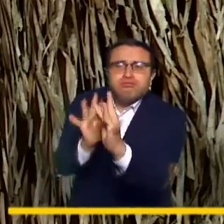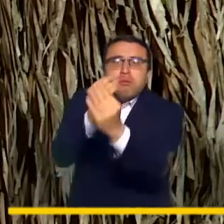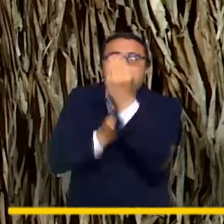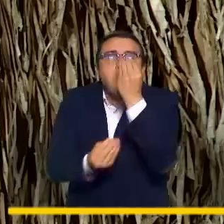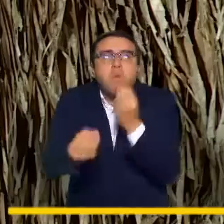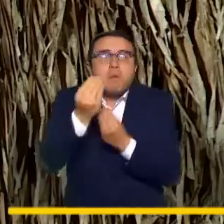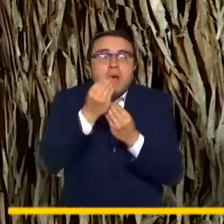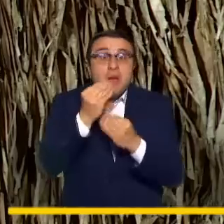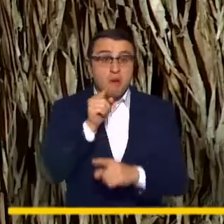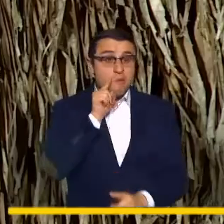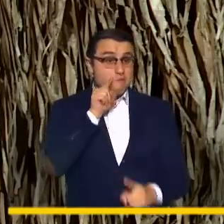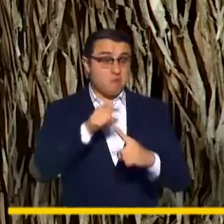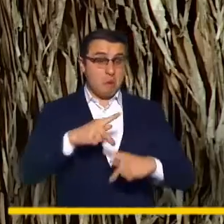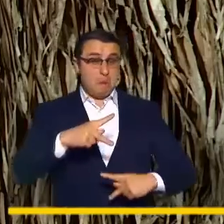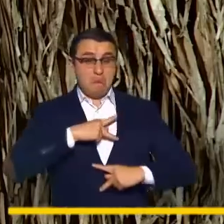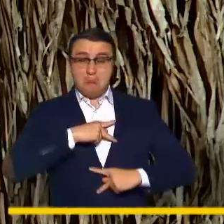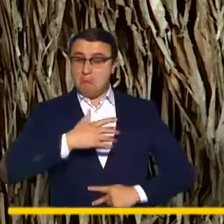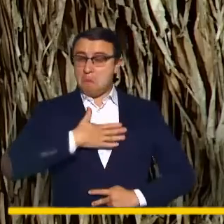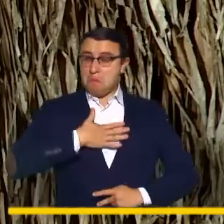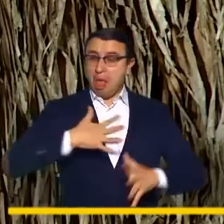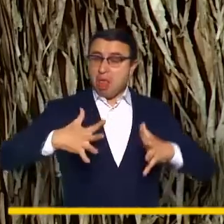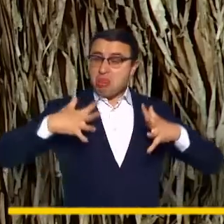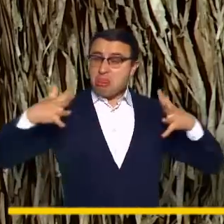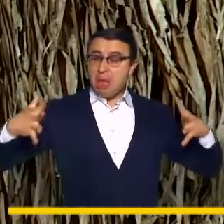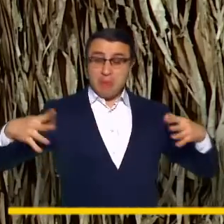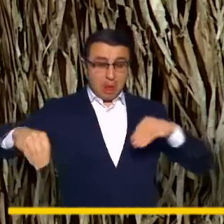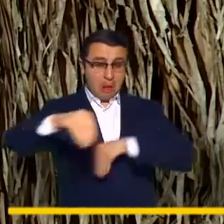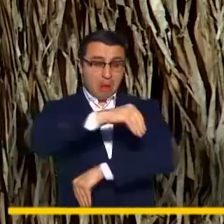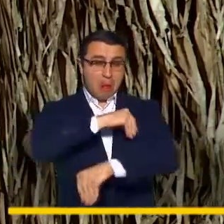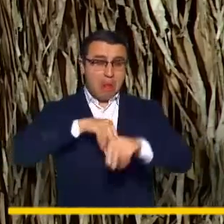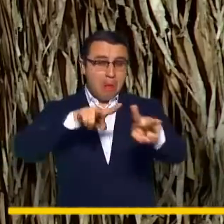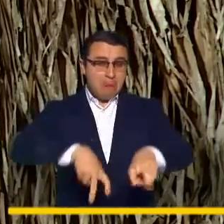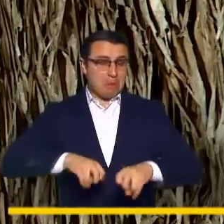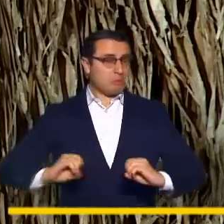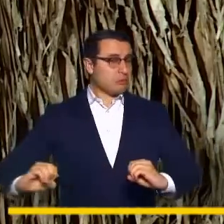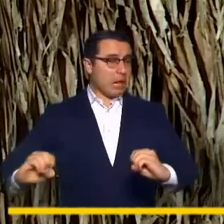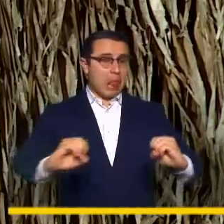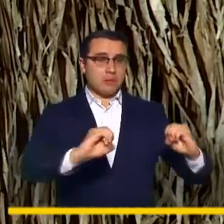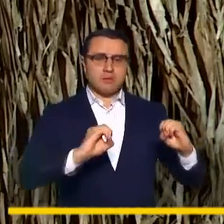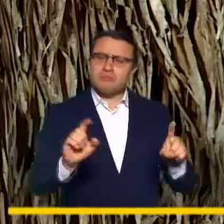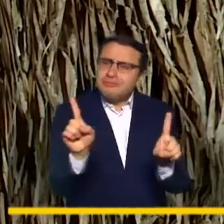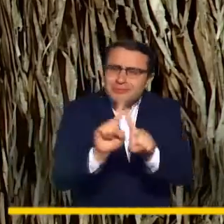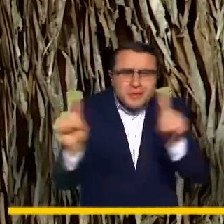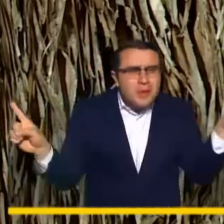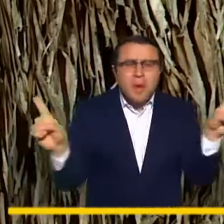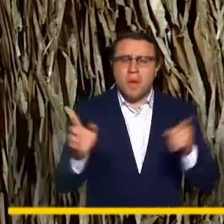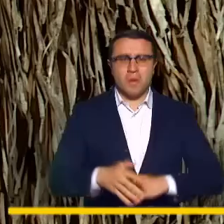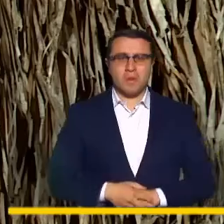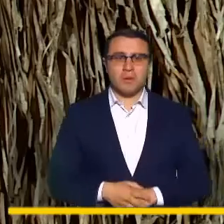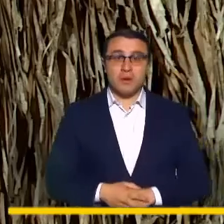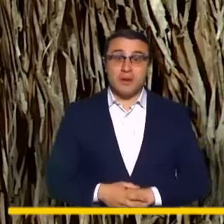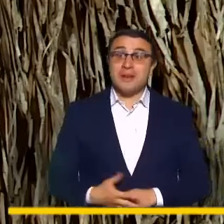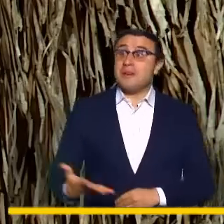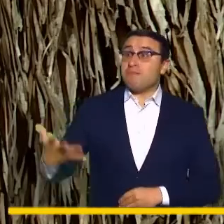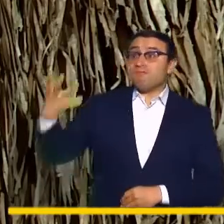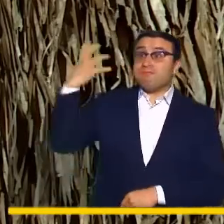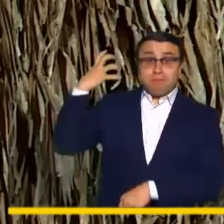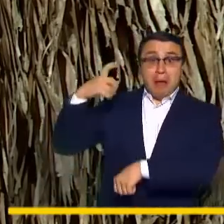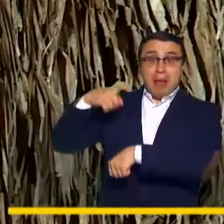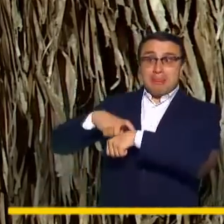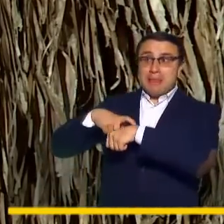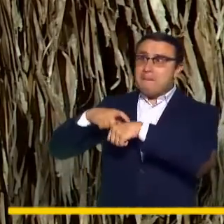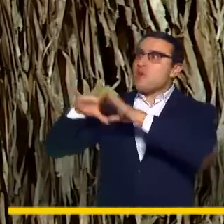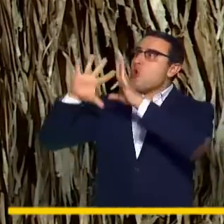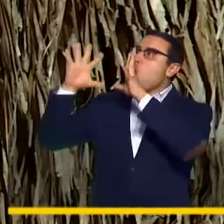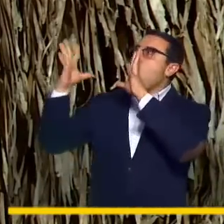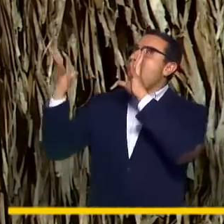tenerla sin cultivos. Y ese avance, que simplemente era parte de la modernidad en todo el mundo,